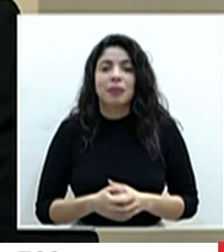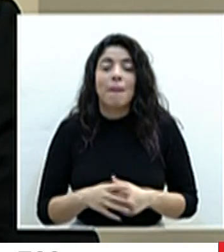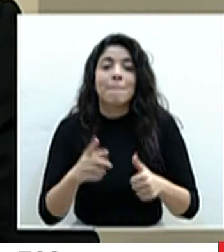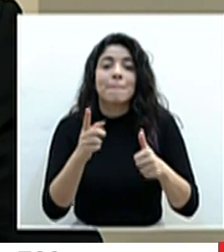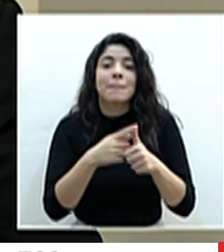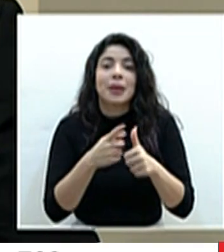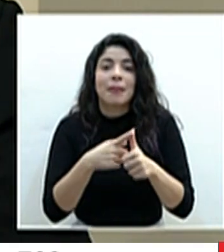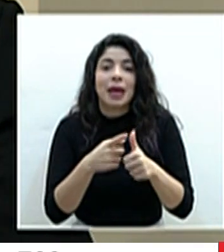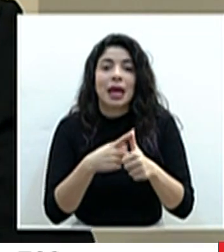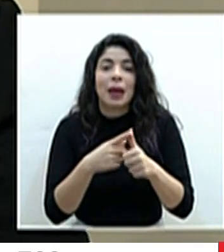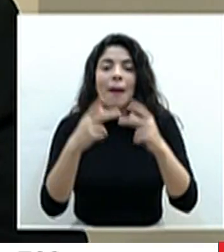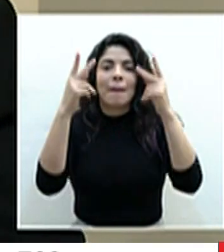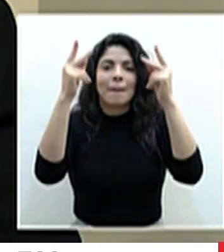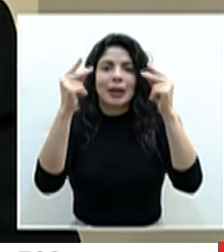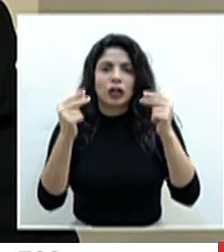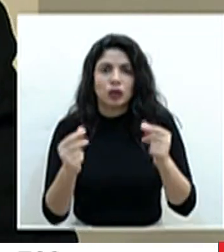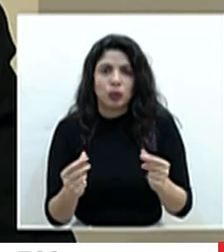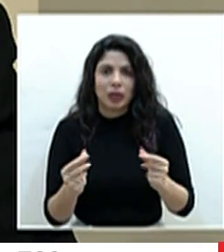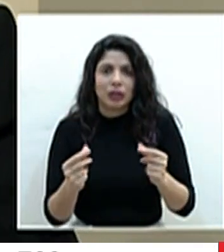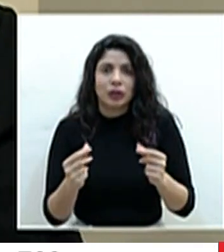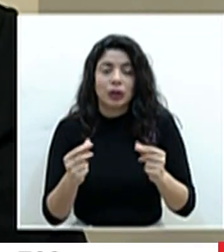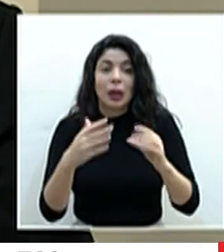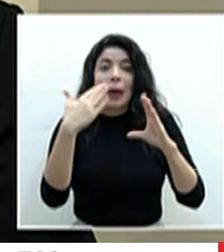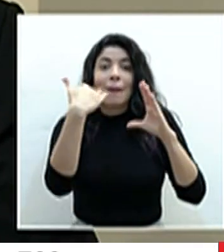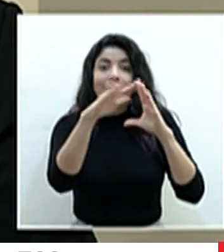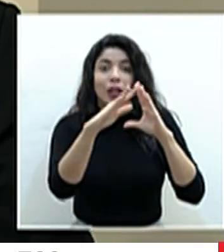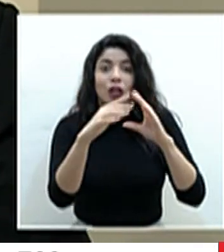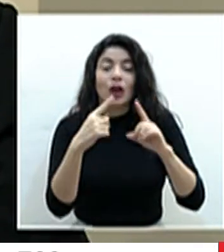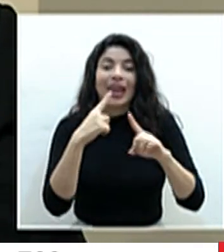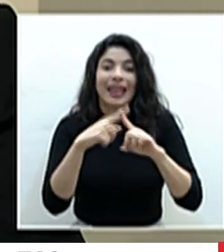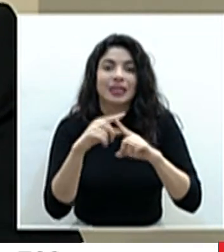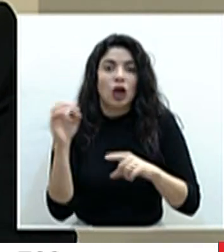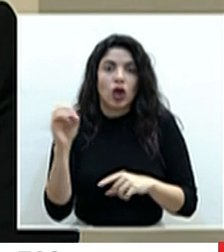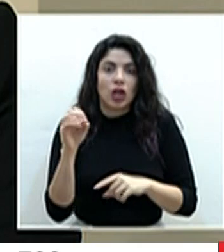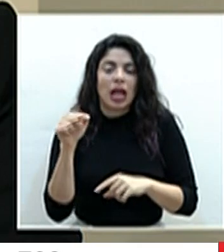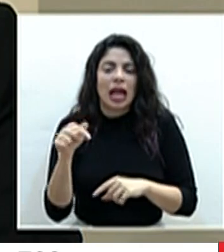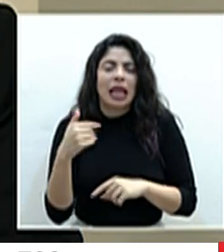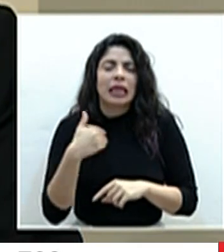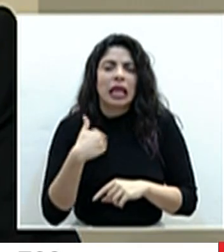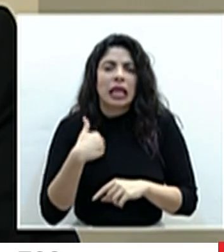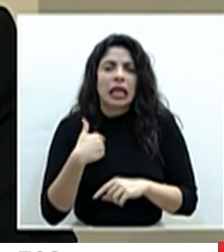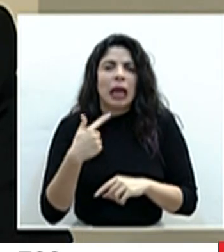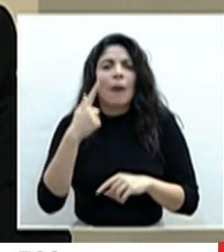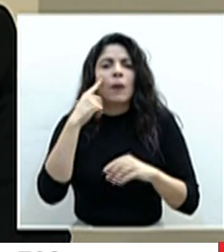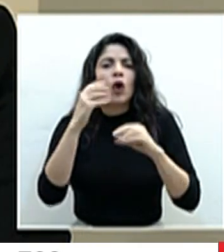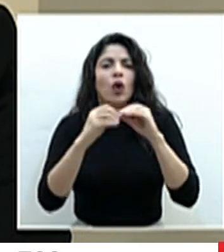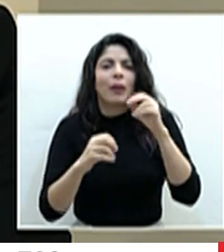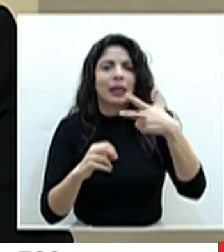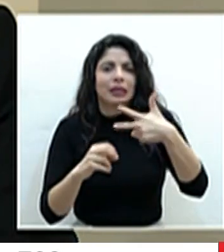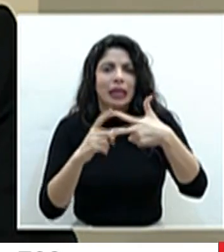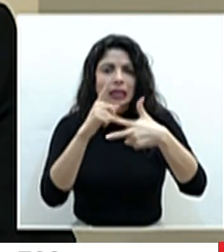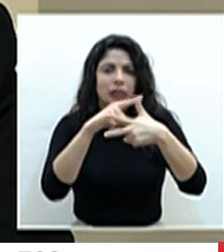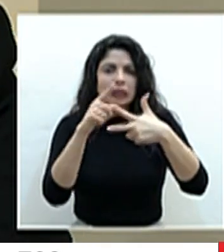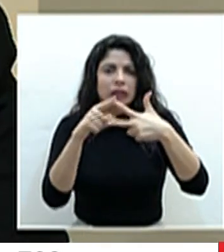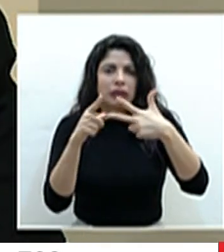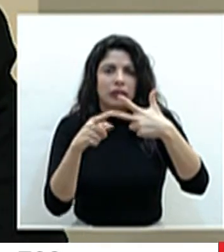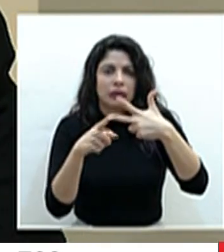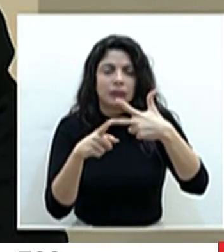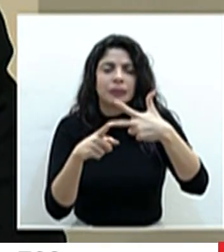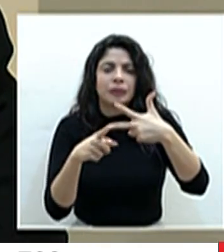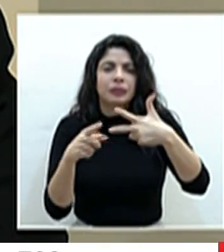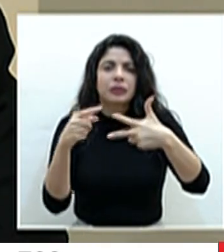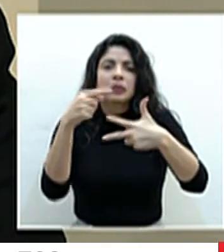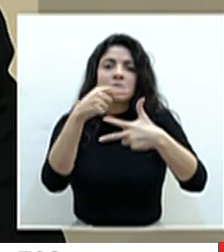Lo primero es, el presupuesto que se envió extraordinario tenía al menos 3 componentes. Tenía